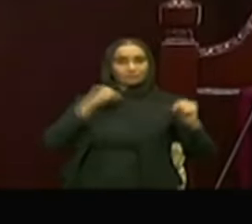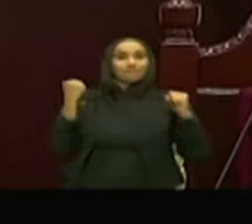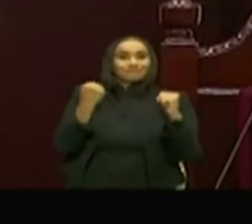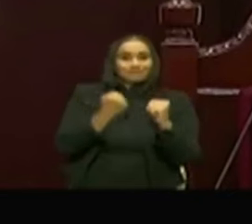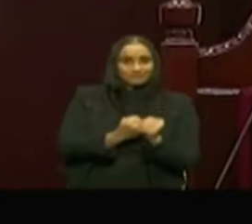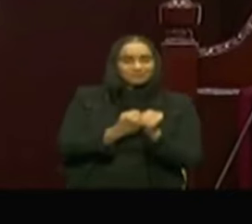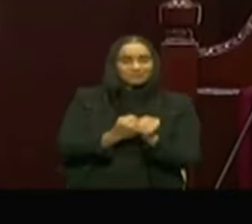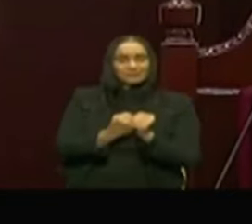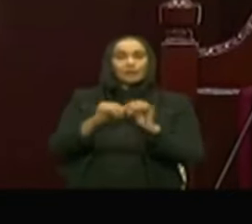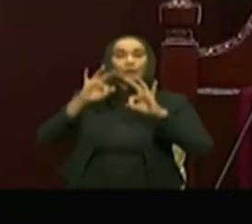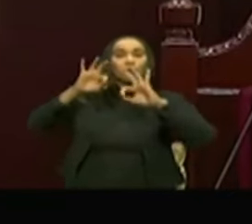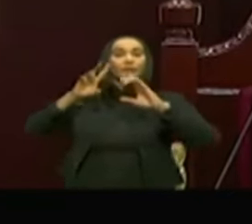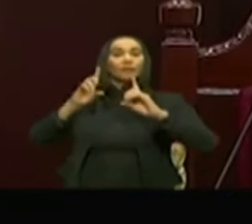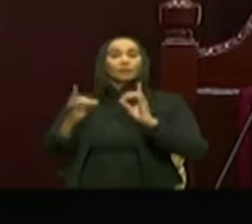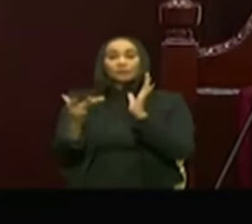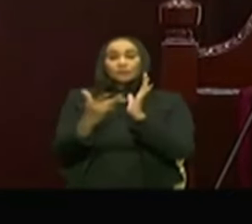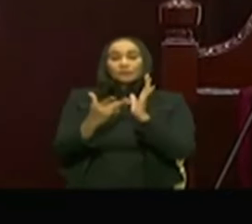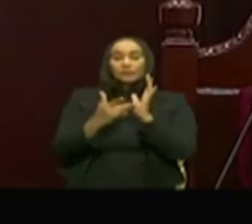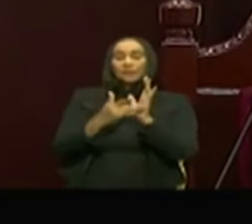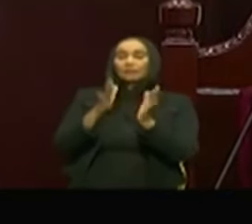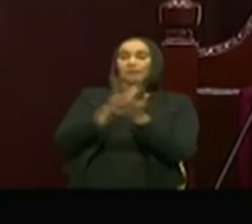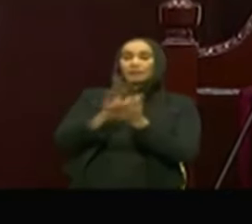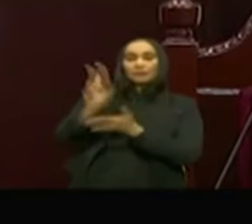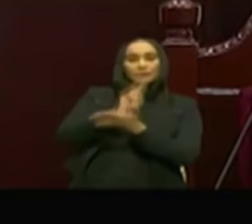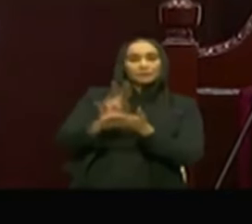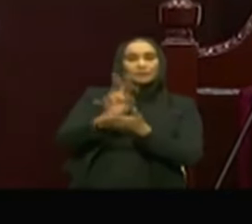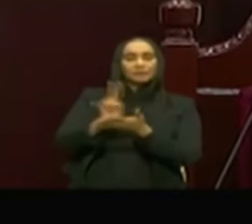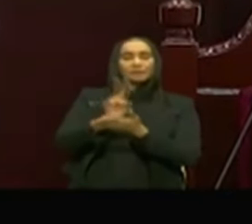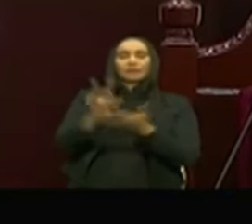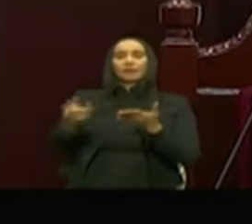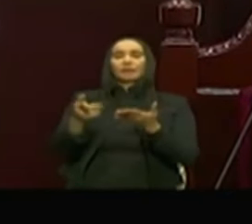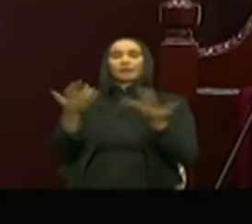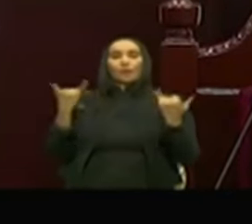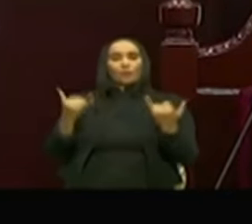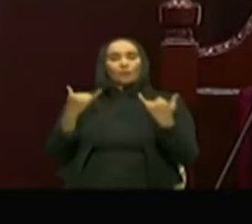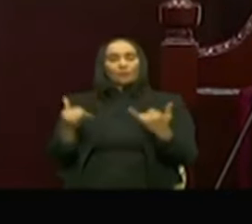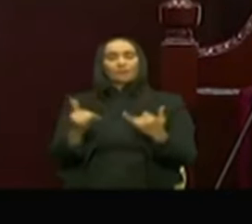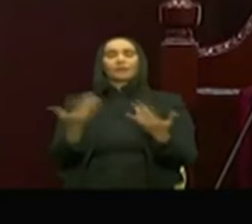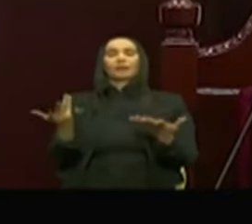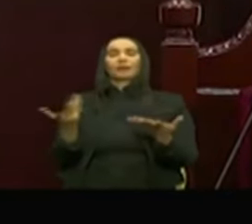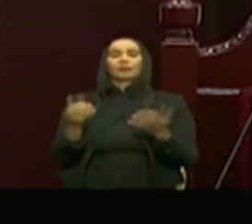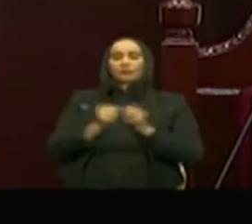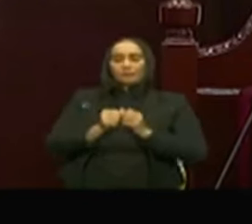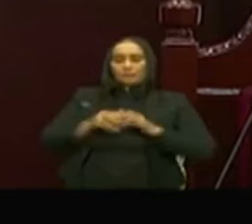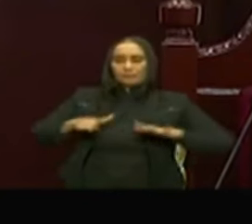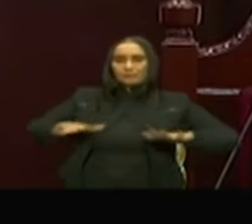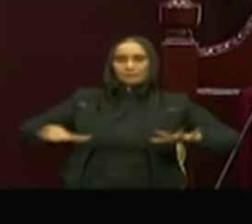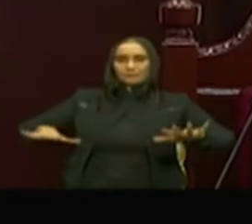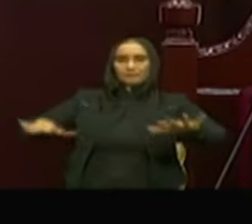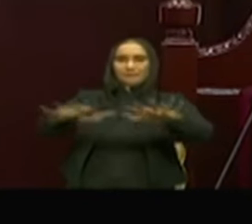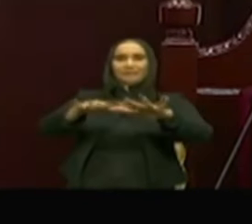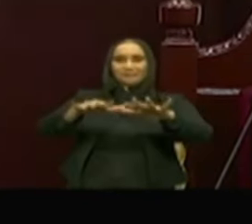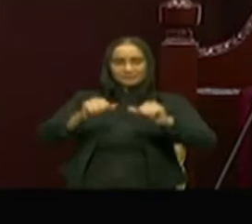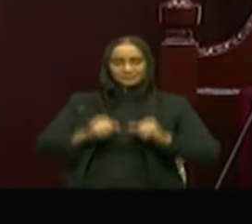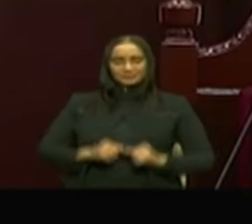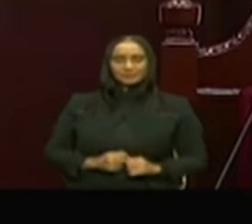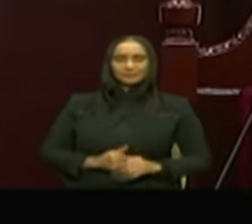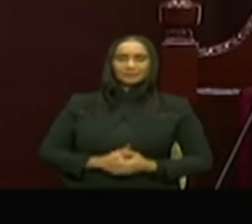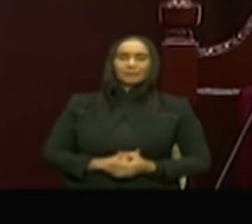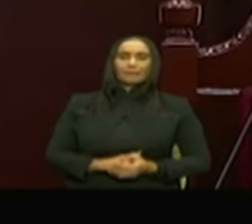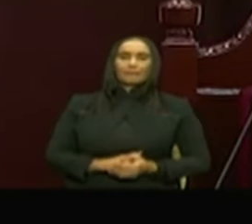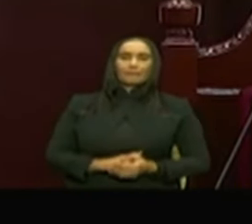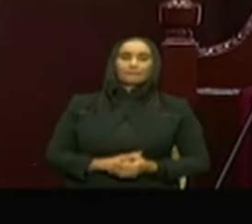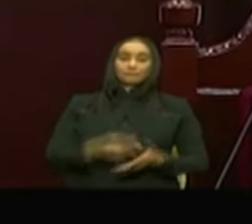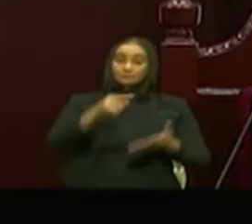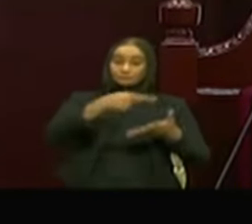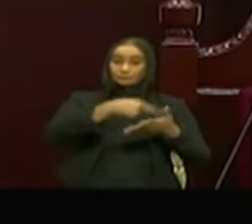fortaleciéndose y una educación técnica y universitaria que está viviendo una expansión sin precedentes.